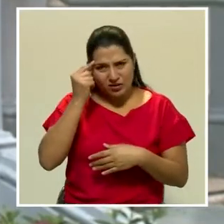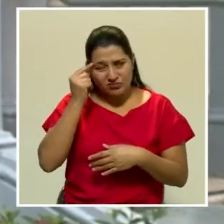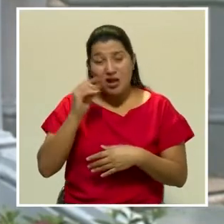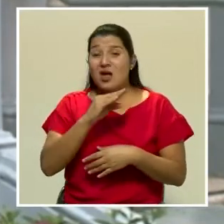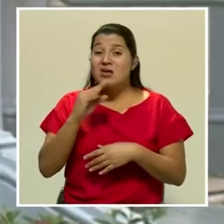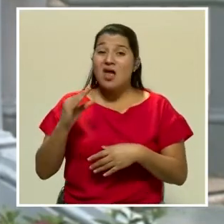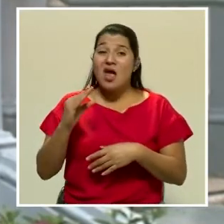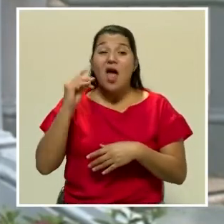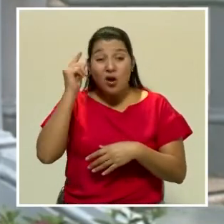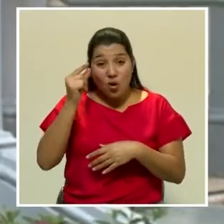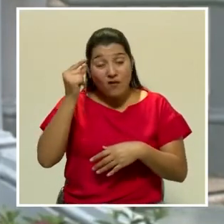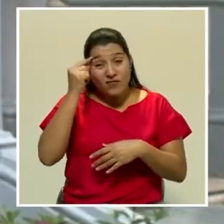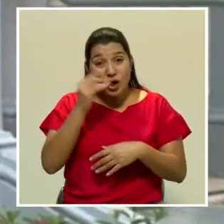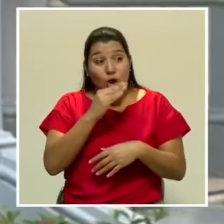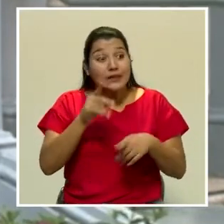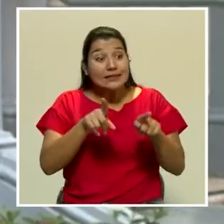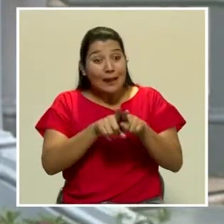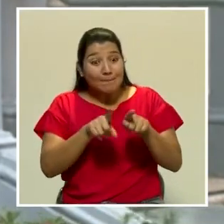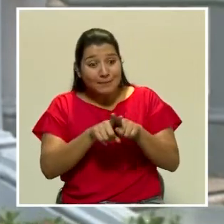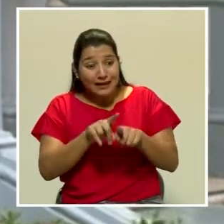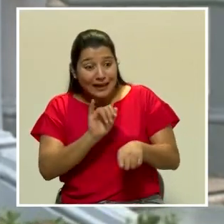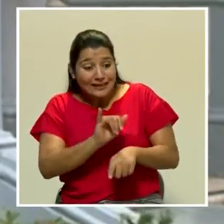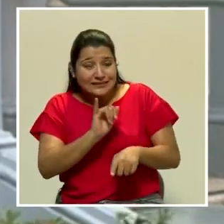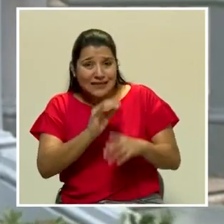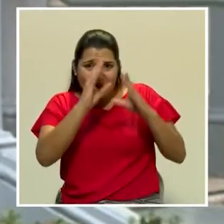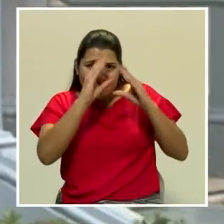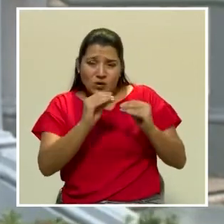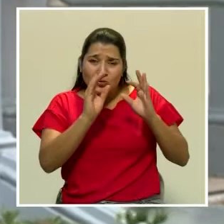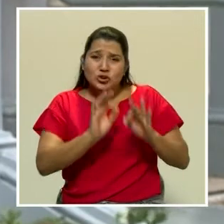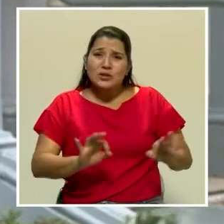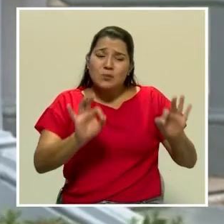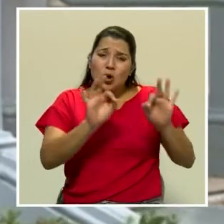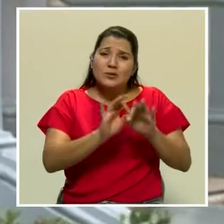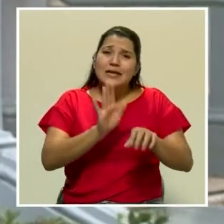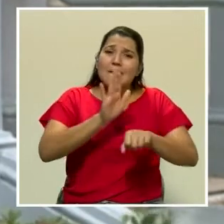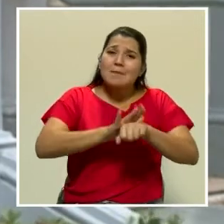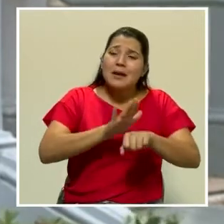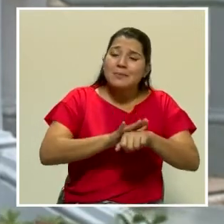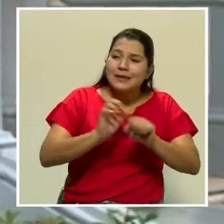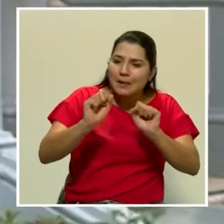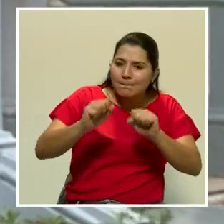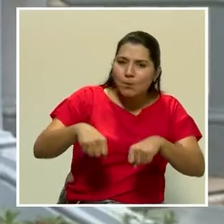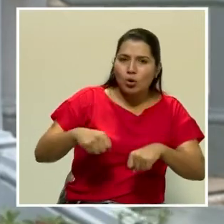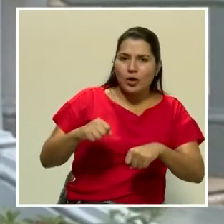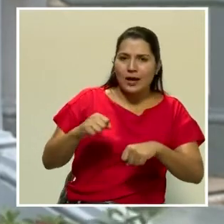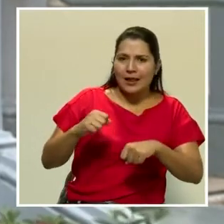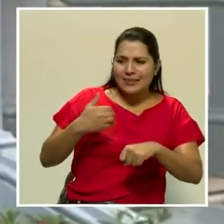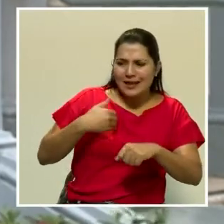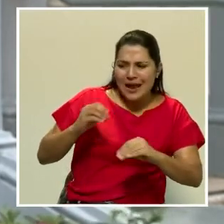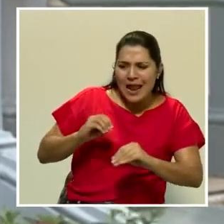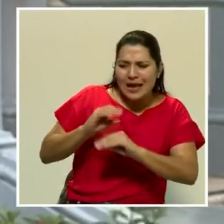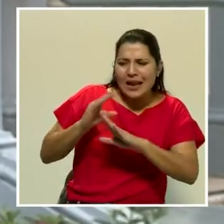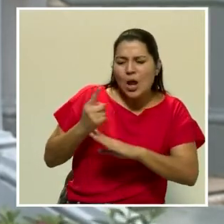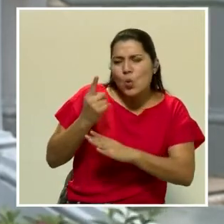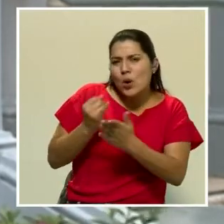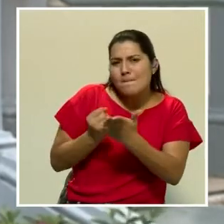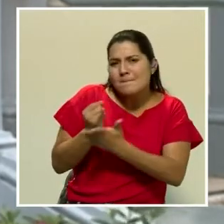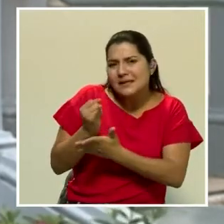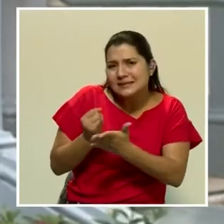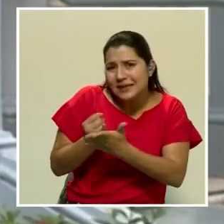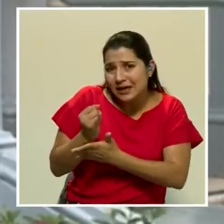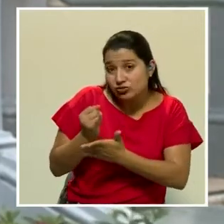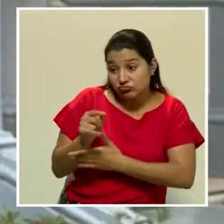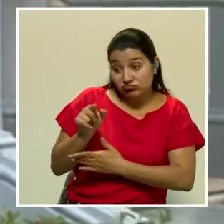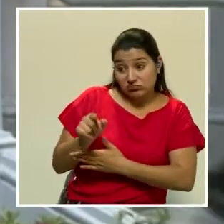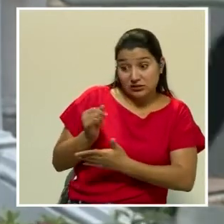de este tipo de información tan valiosa que viene a dar al traste con una investigación hasta cierto punto de las